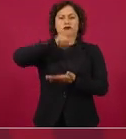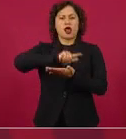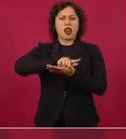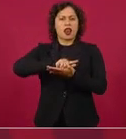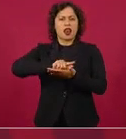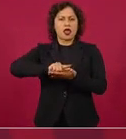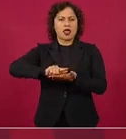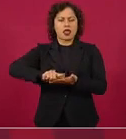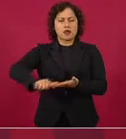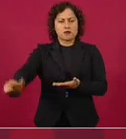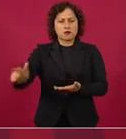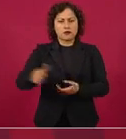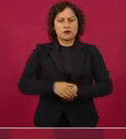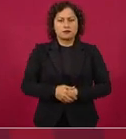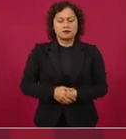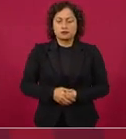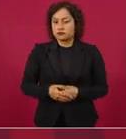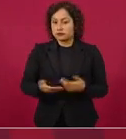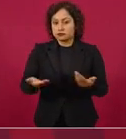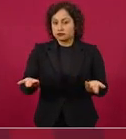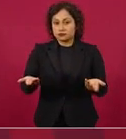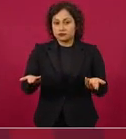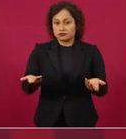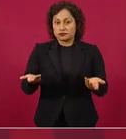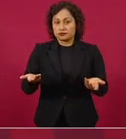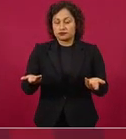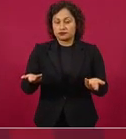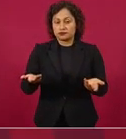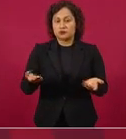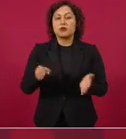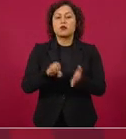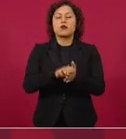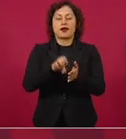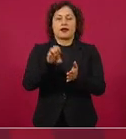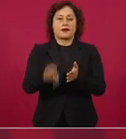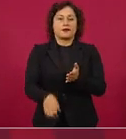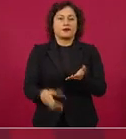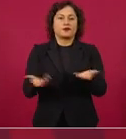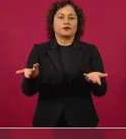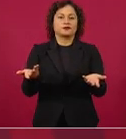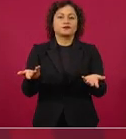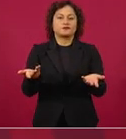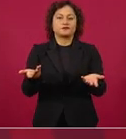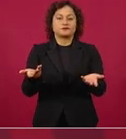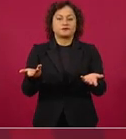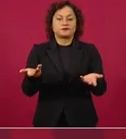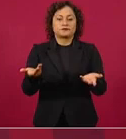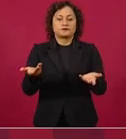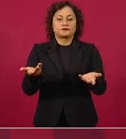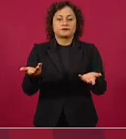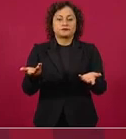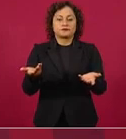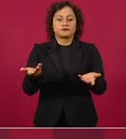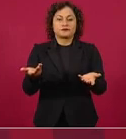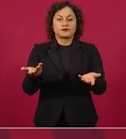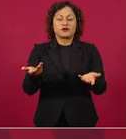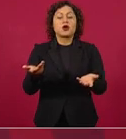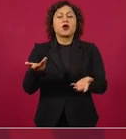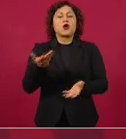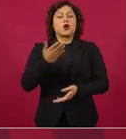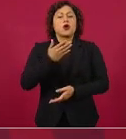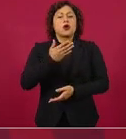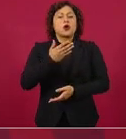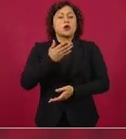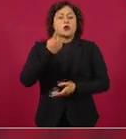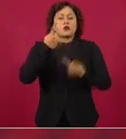Si uno está bien con la conciencia, si uno está luchando por lo que